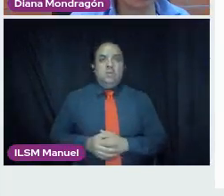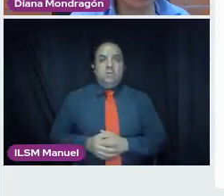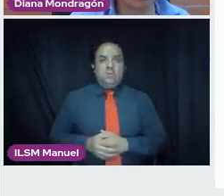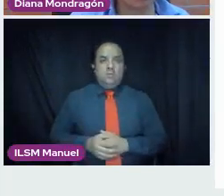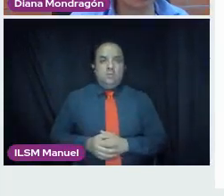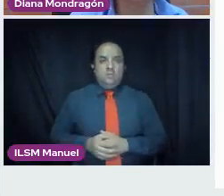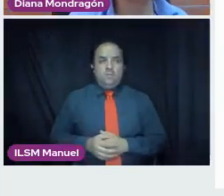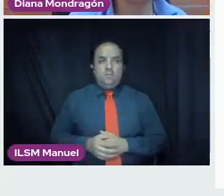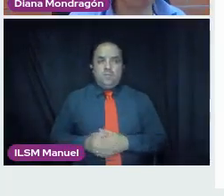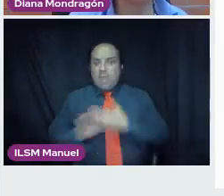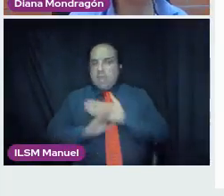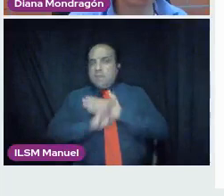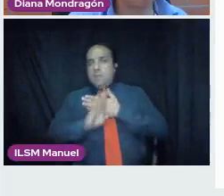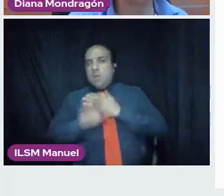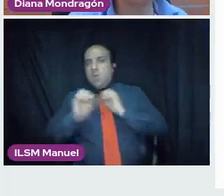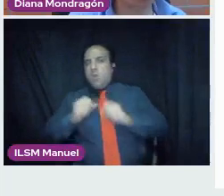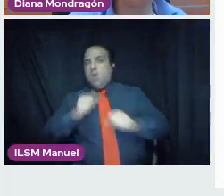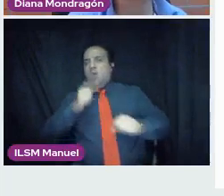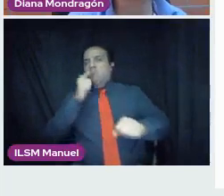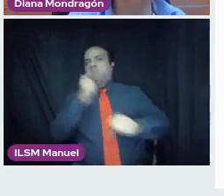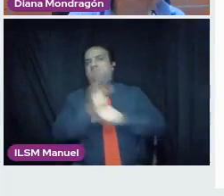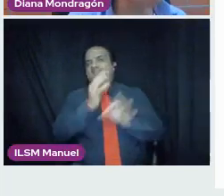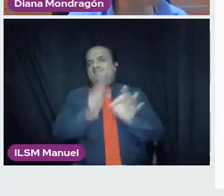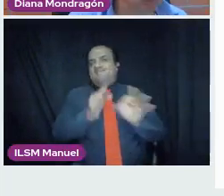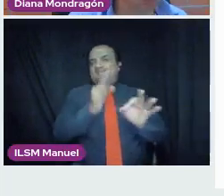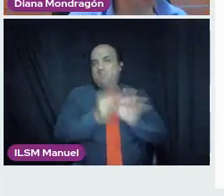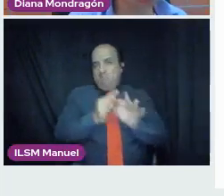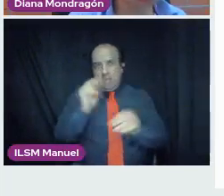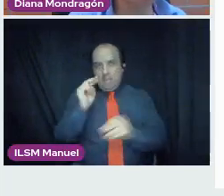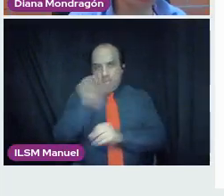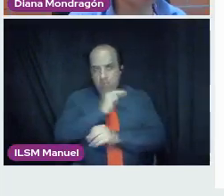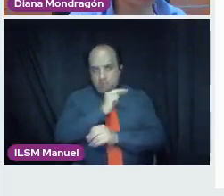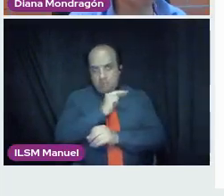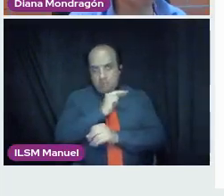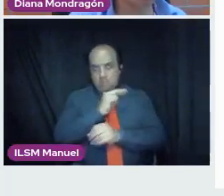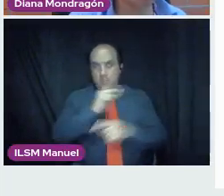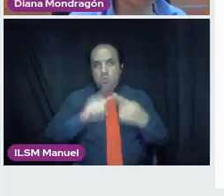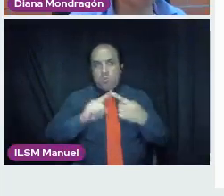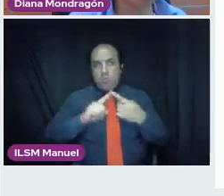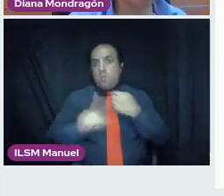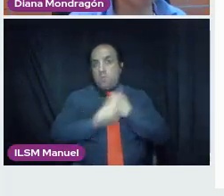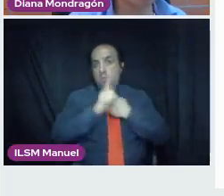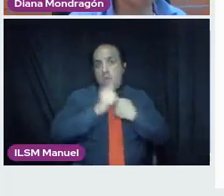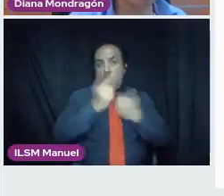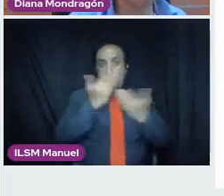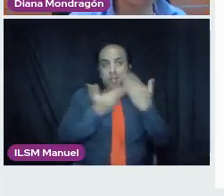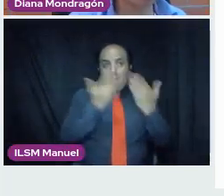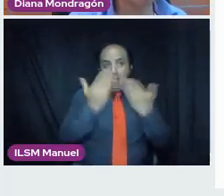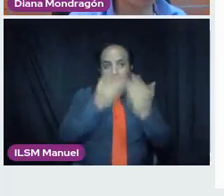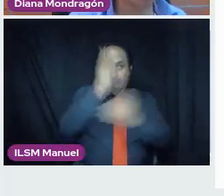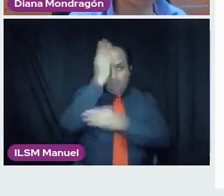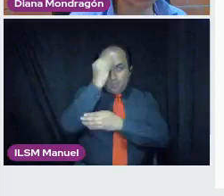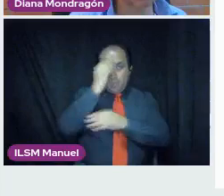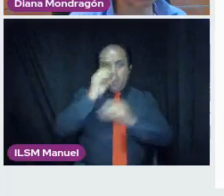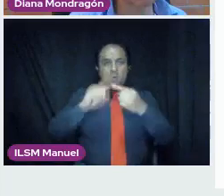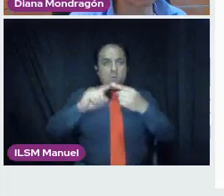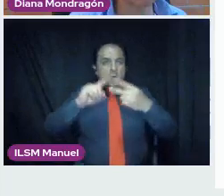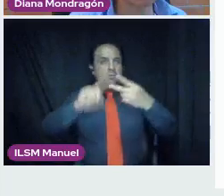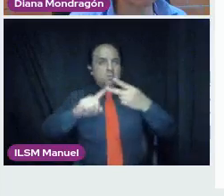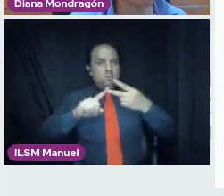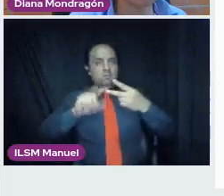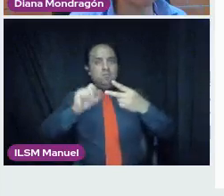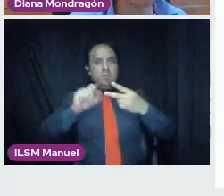prevenir o identificar a tiempo, ¿no? Tanto lo académico como, ahorita por eso